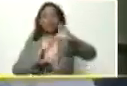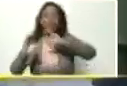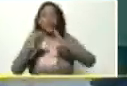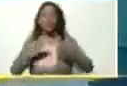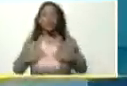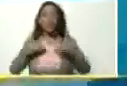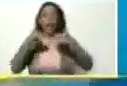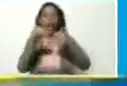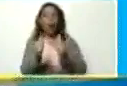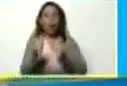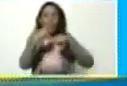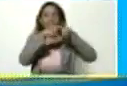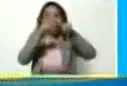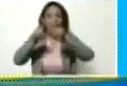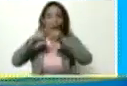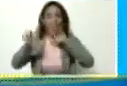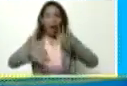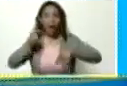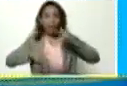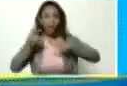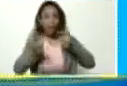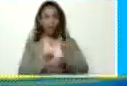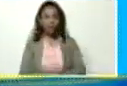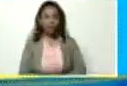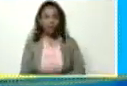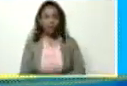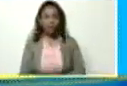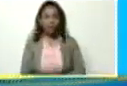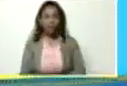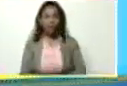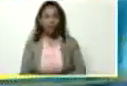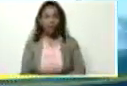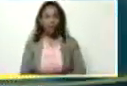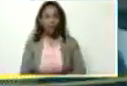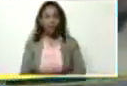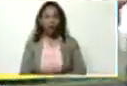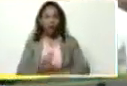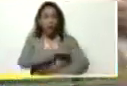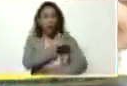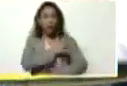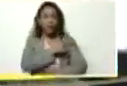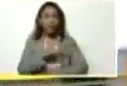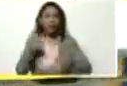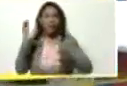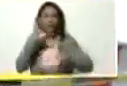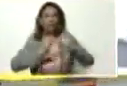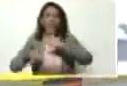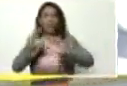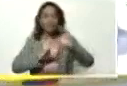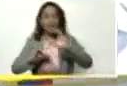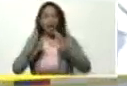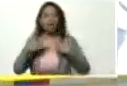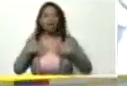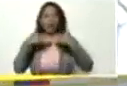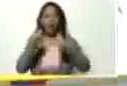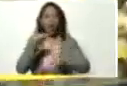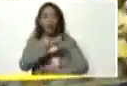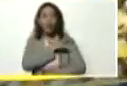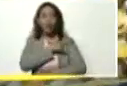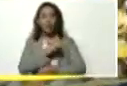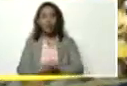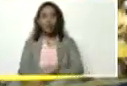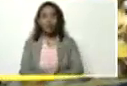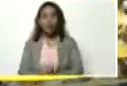salud en distintas áreas. La Universidad de las Ciencias de la Salud es una universidad... Osnayer